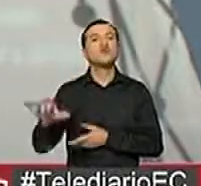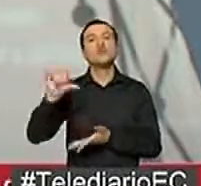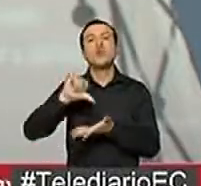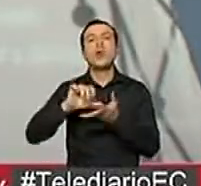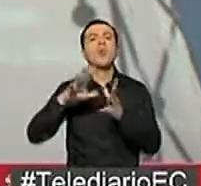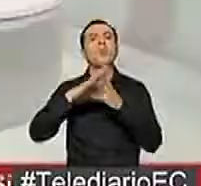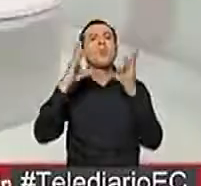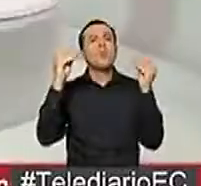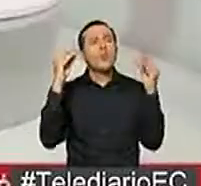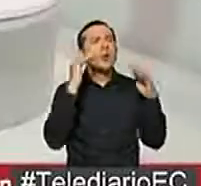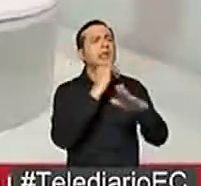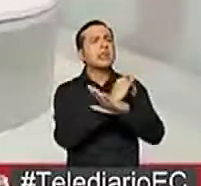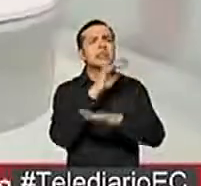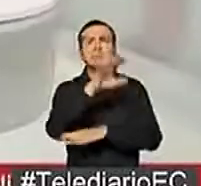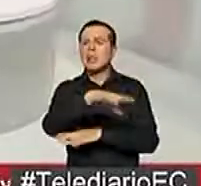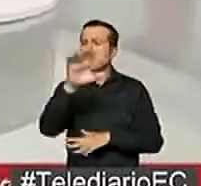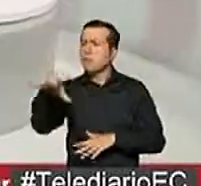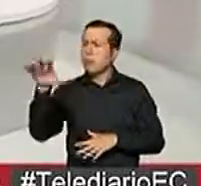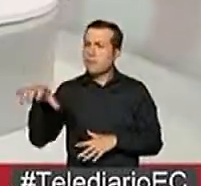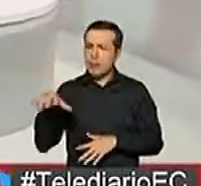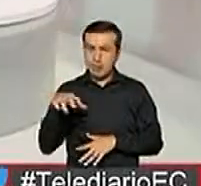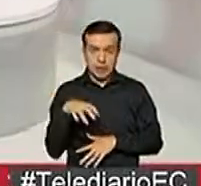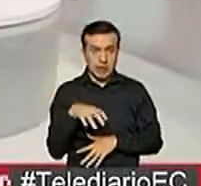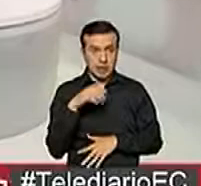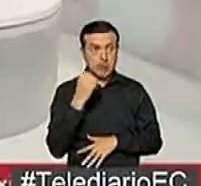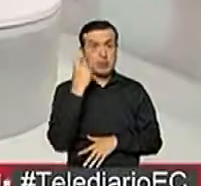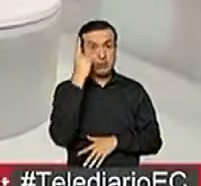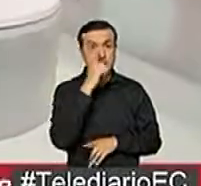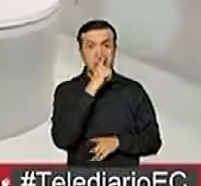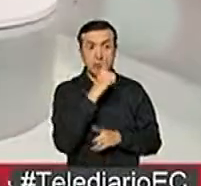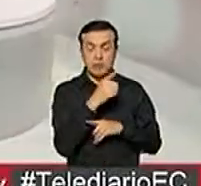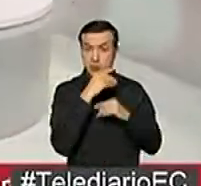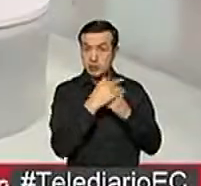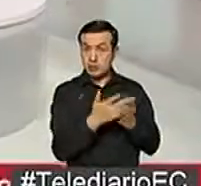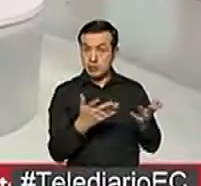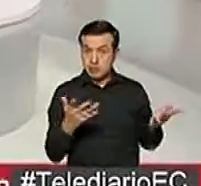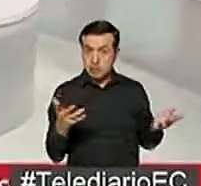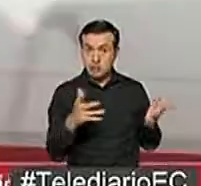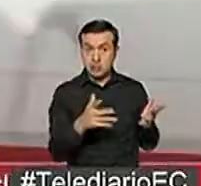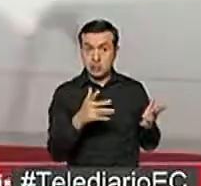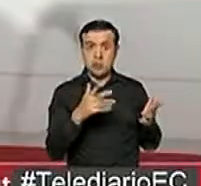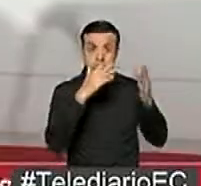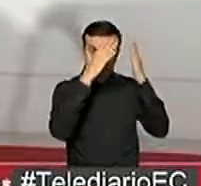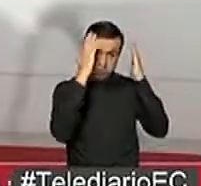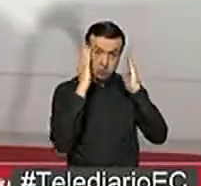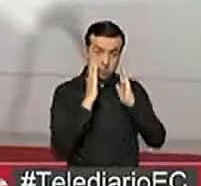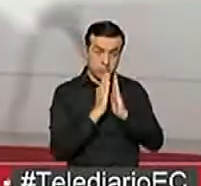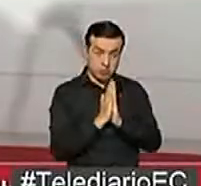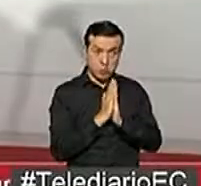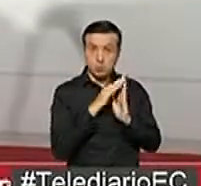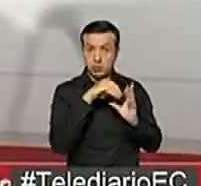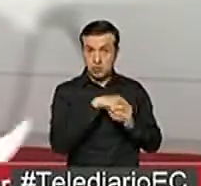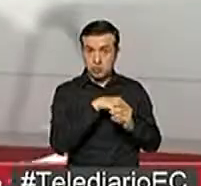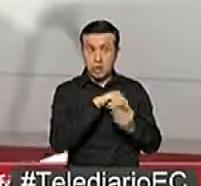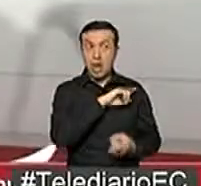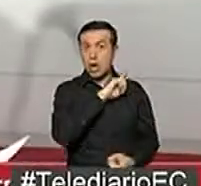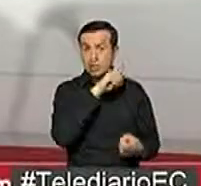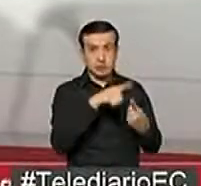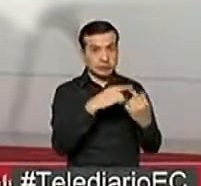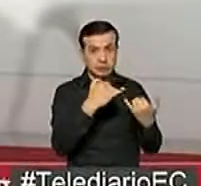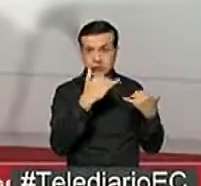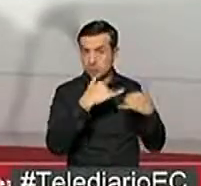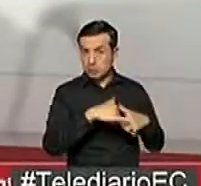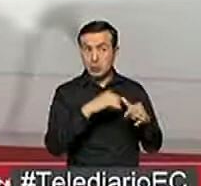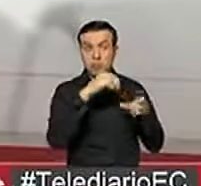de conventos. Llena de conventos, claro. Y hay que tener también en cuenta que las madres de convento todavía están presentes, ¿no?